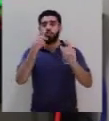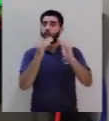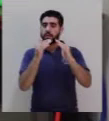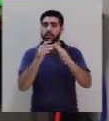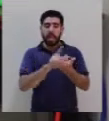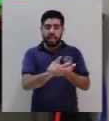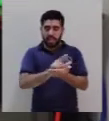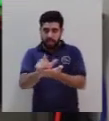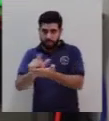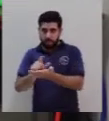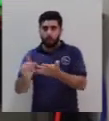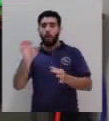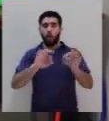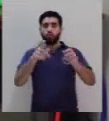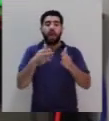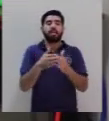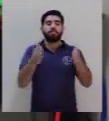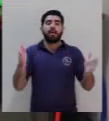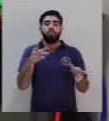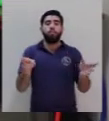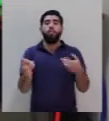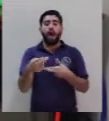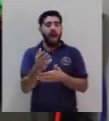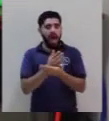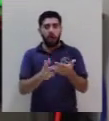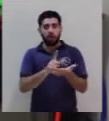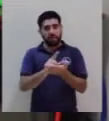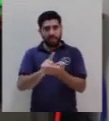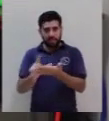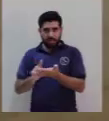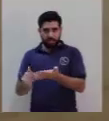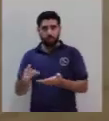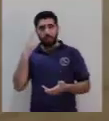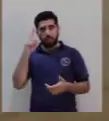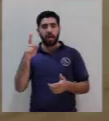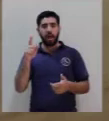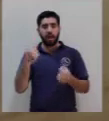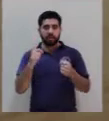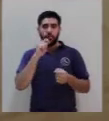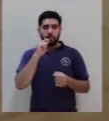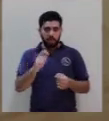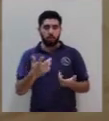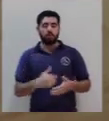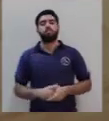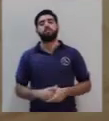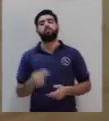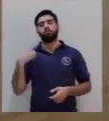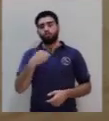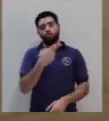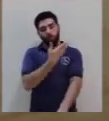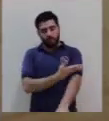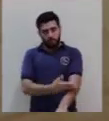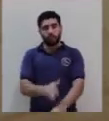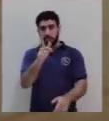que utilicen, todas las herramientas de trabajo que en este caso pues usamos, las vamos a limpiar y ustedes también en casa pues hagan lo mismo. Nosotros continuamos